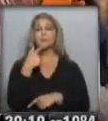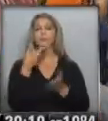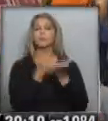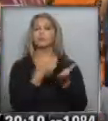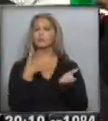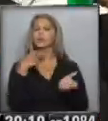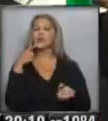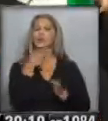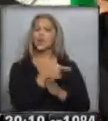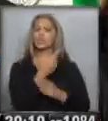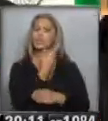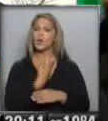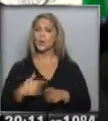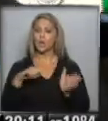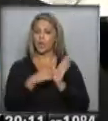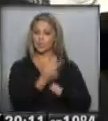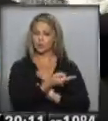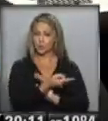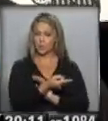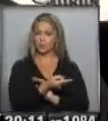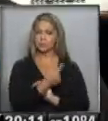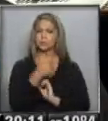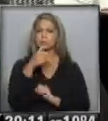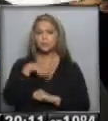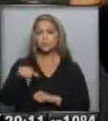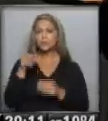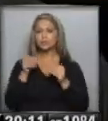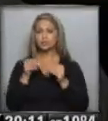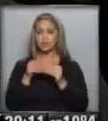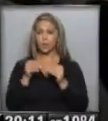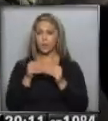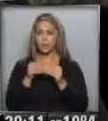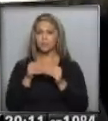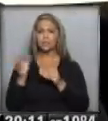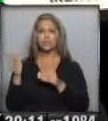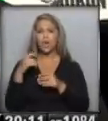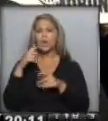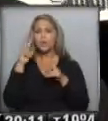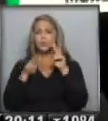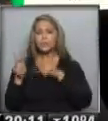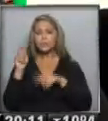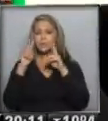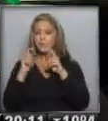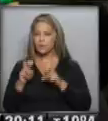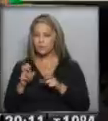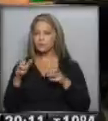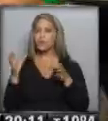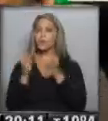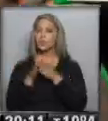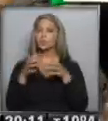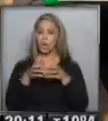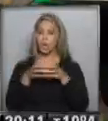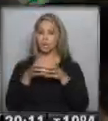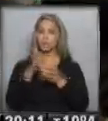querella criminal contra el gobierno de la ciudad. Están nuestros compañeros juntando toda la información con los organismos de